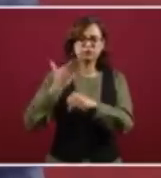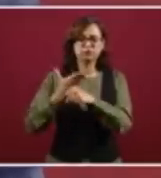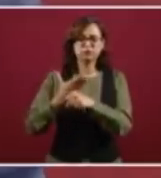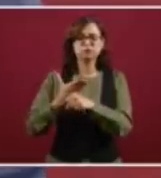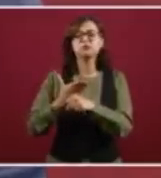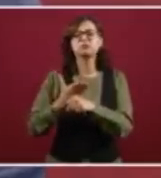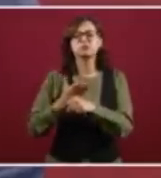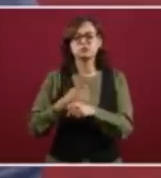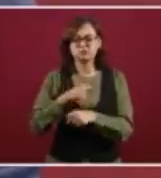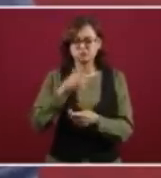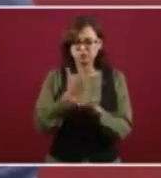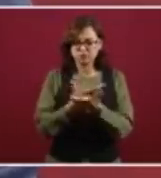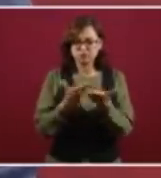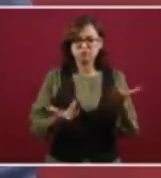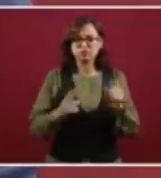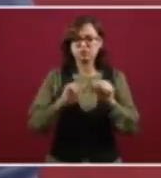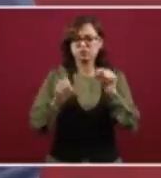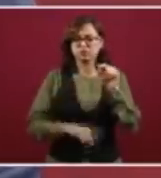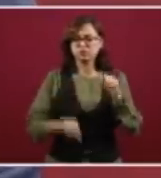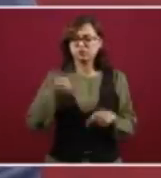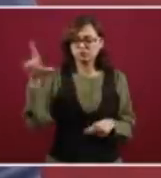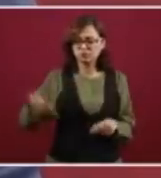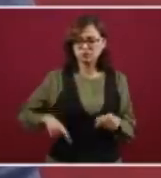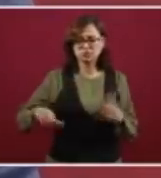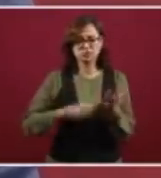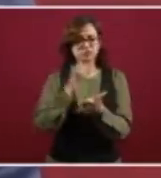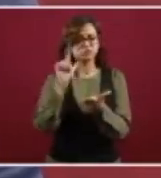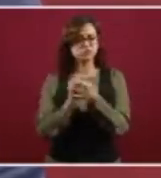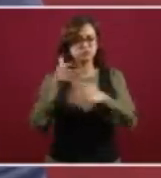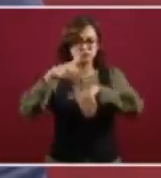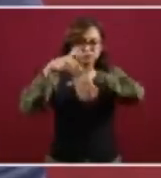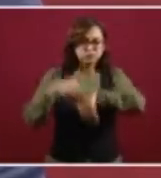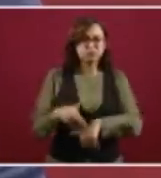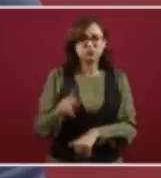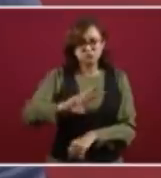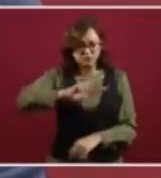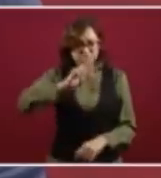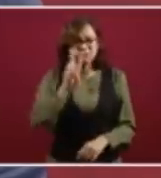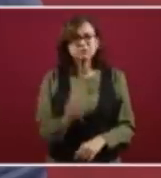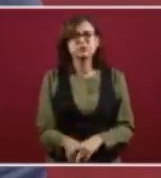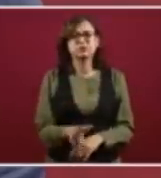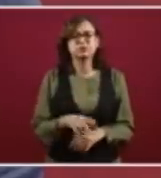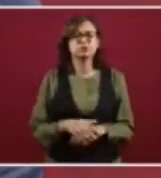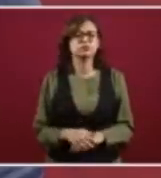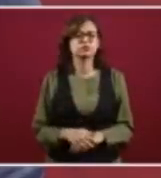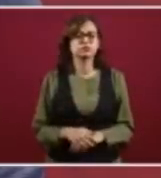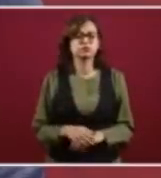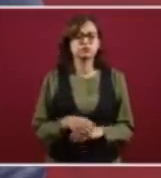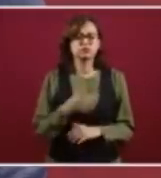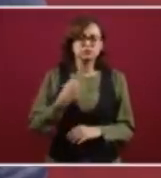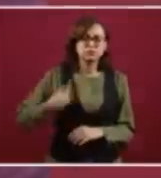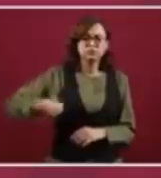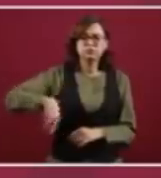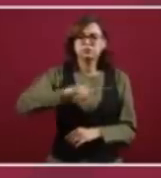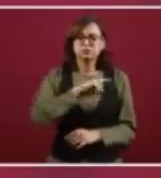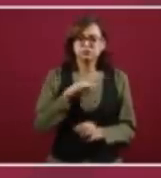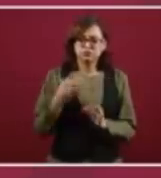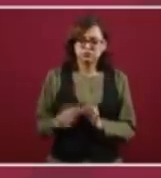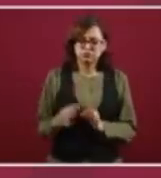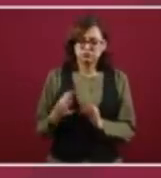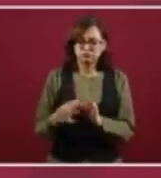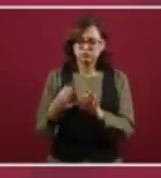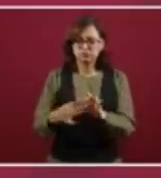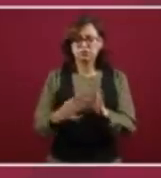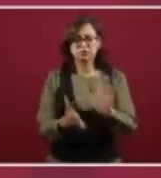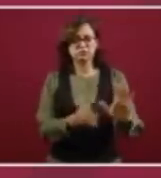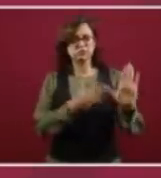hay un verdadero Estado de Derecho, de que nosotros cumplimos los